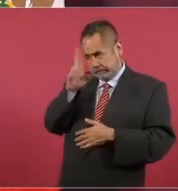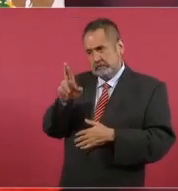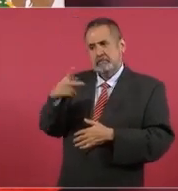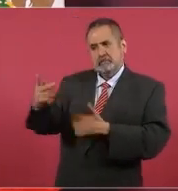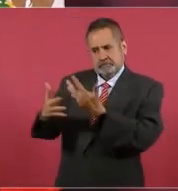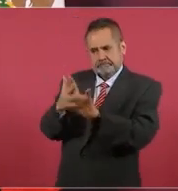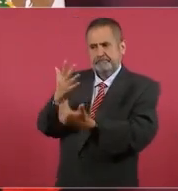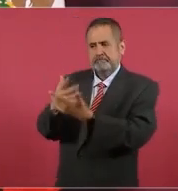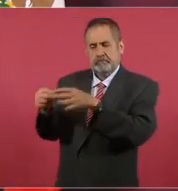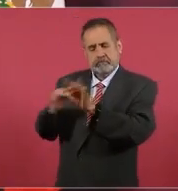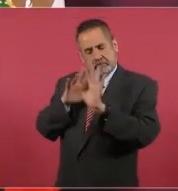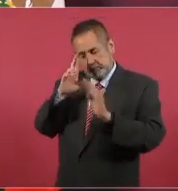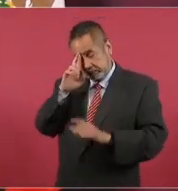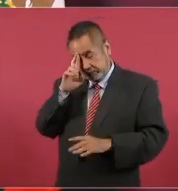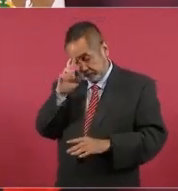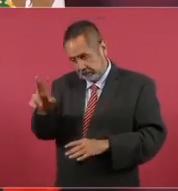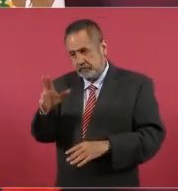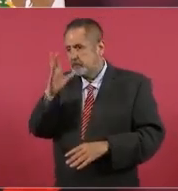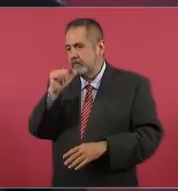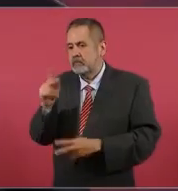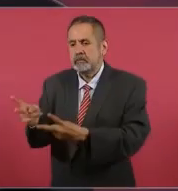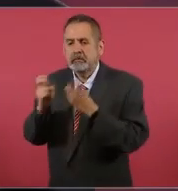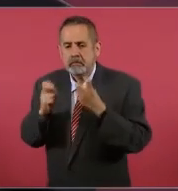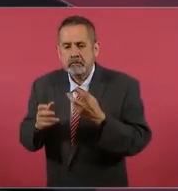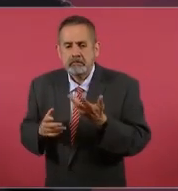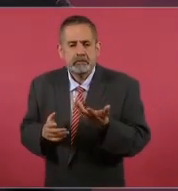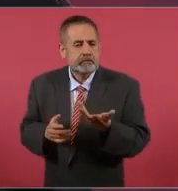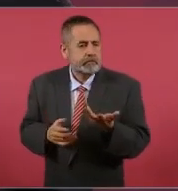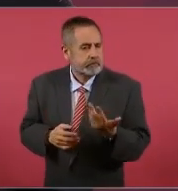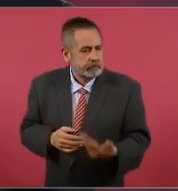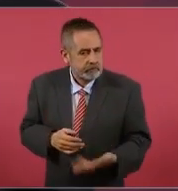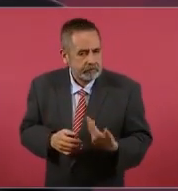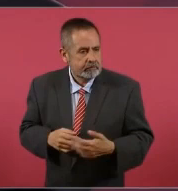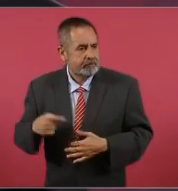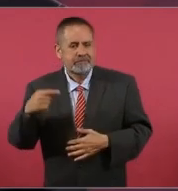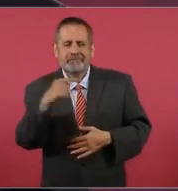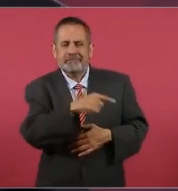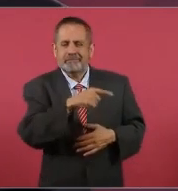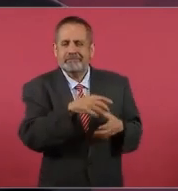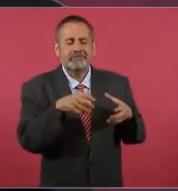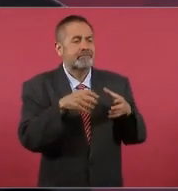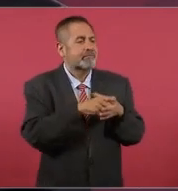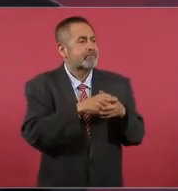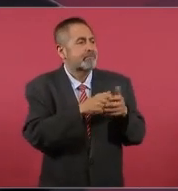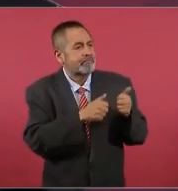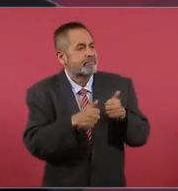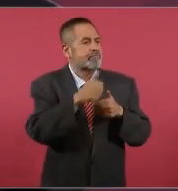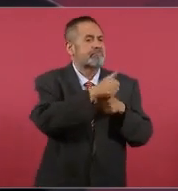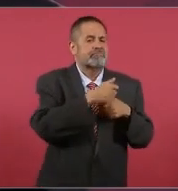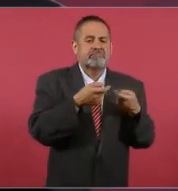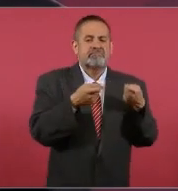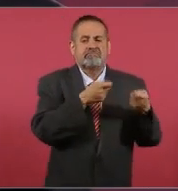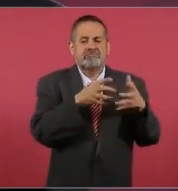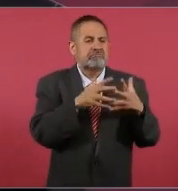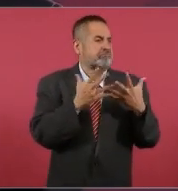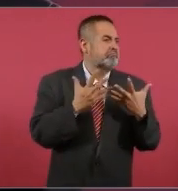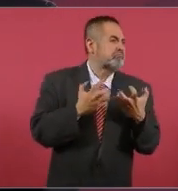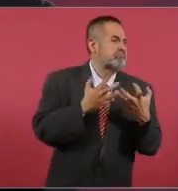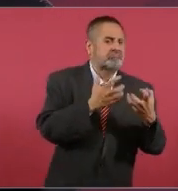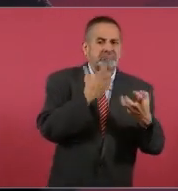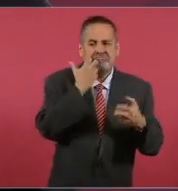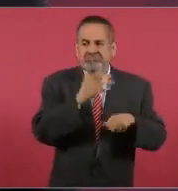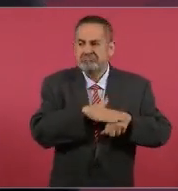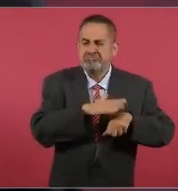otros. La corrupción tiene que ver con arriba, con los ambiciosos,